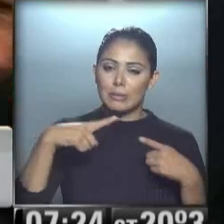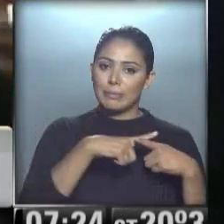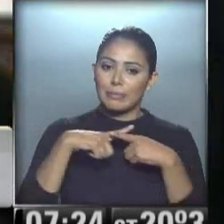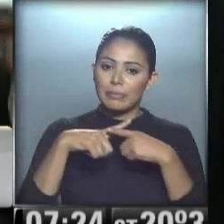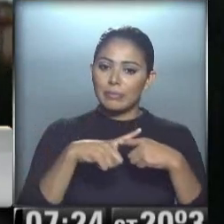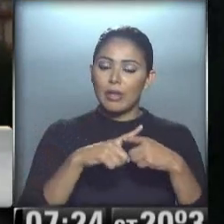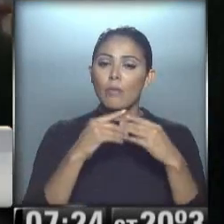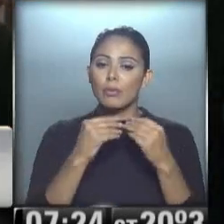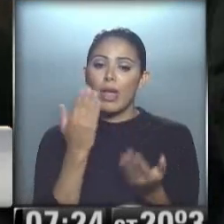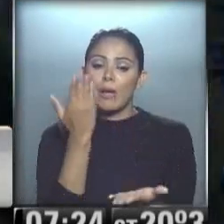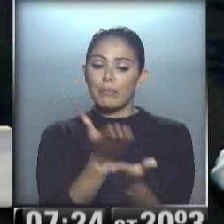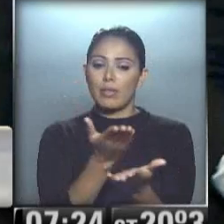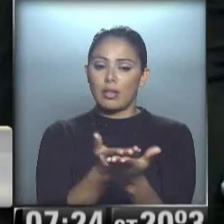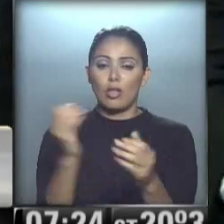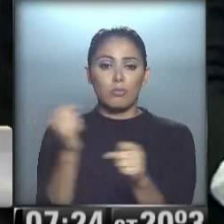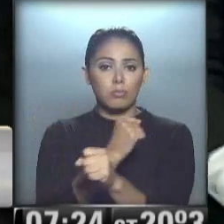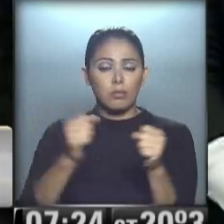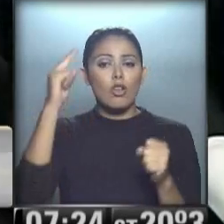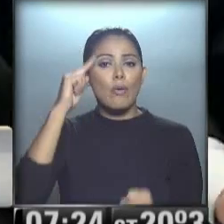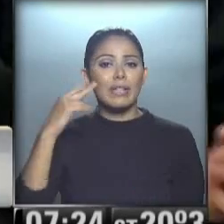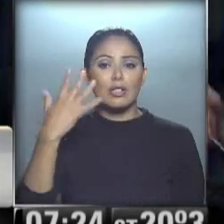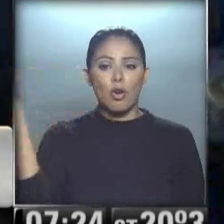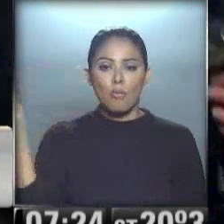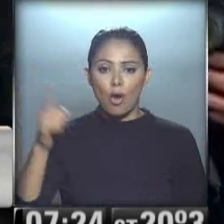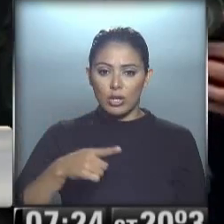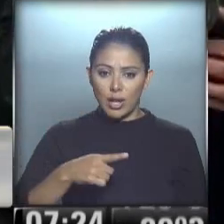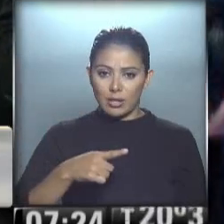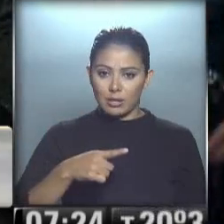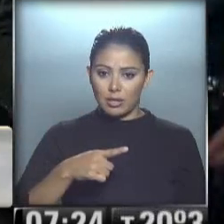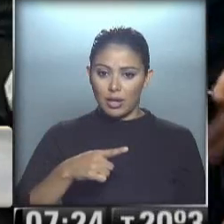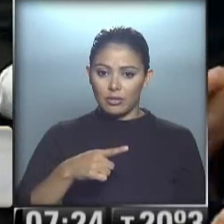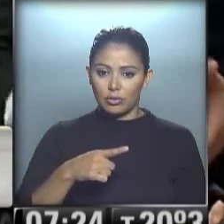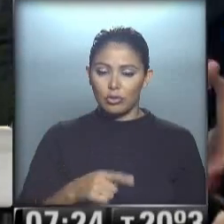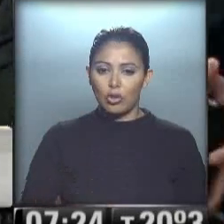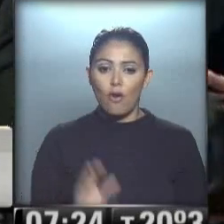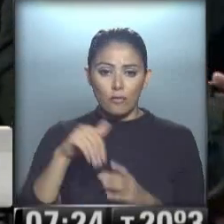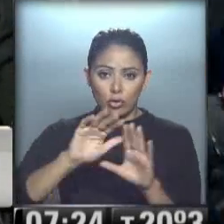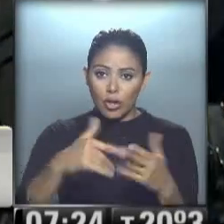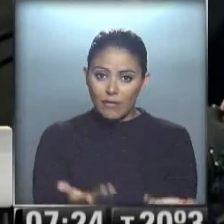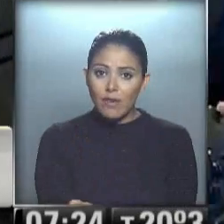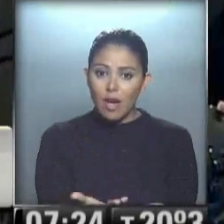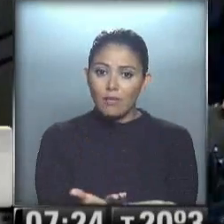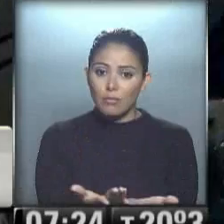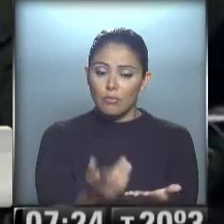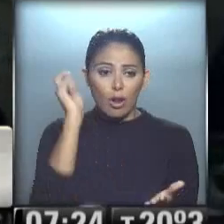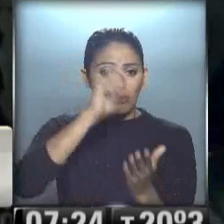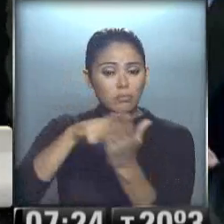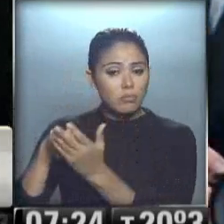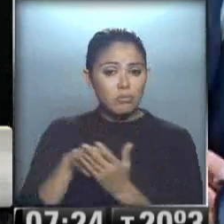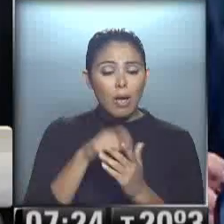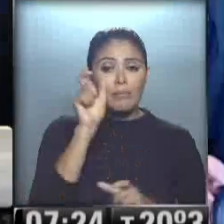de un referéndum aprobatorio con más del 95 de los votos a favor de la anexión los